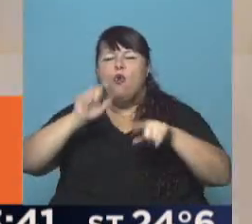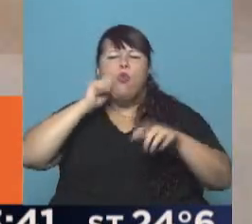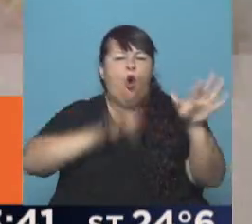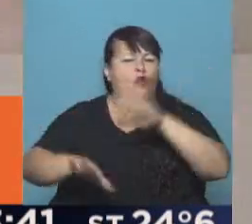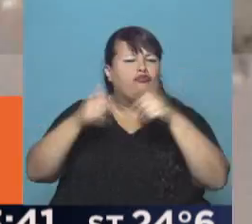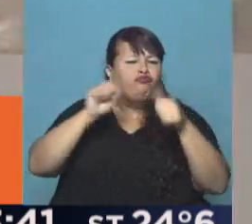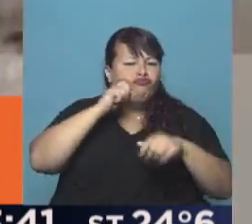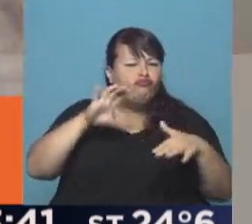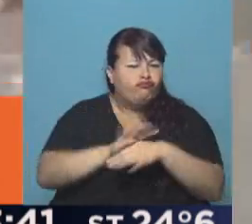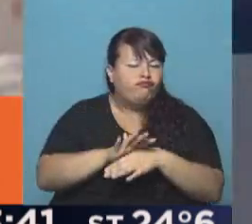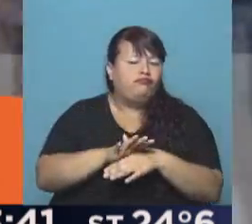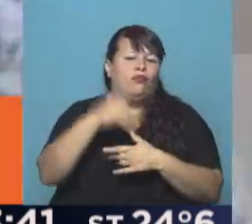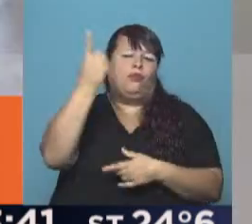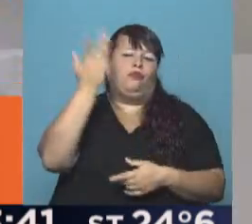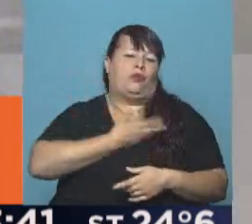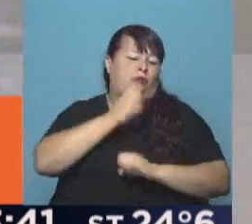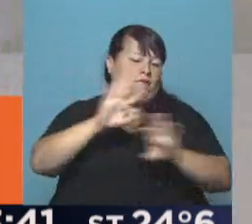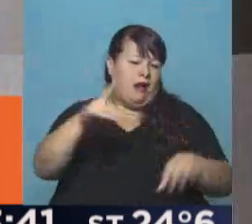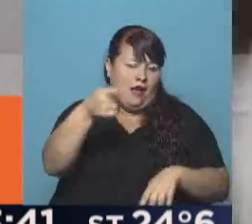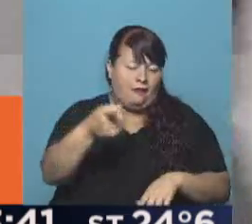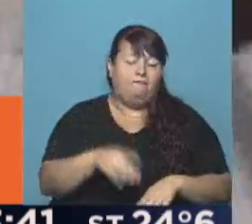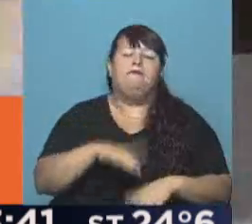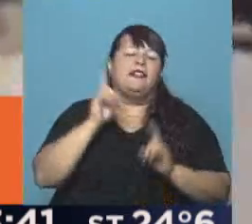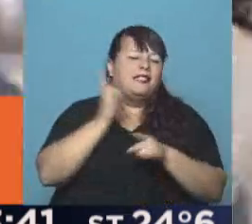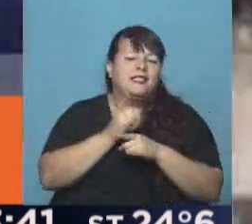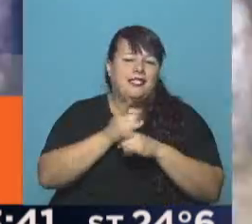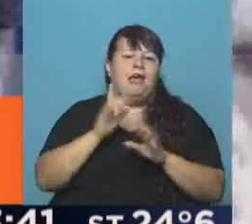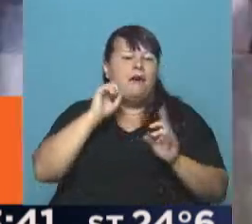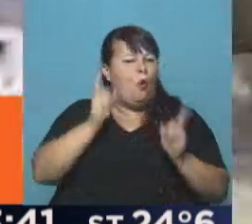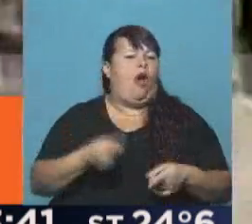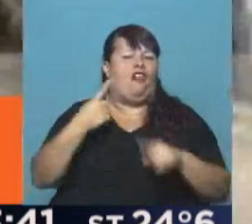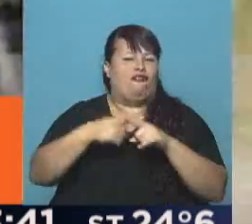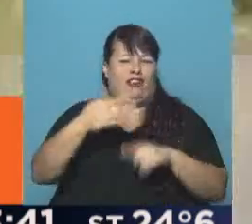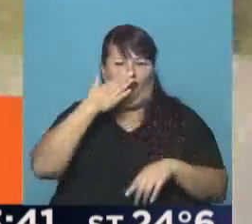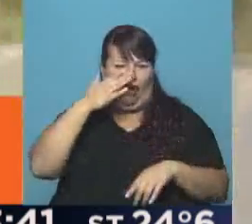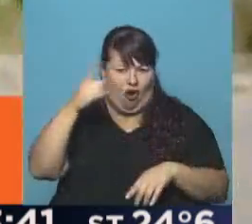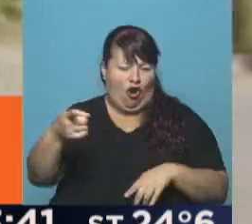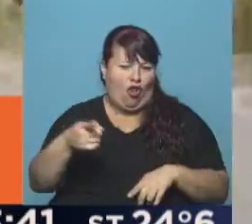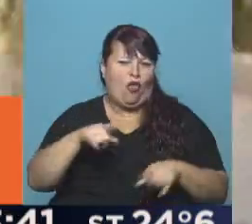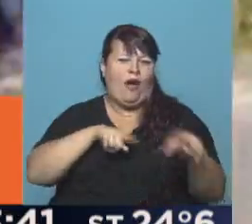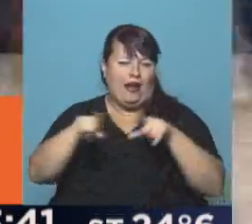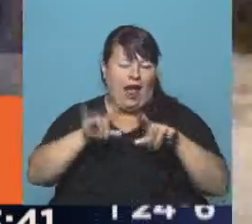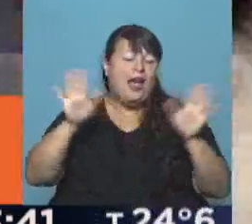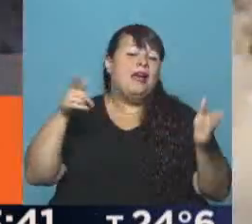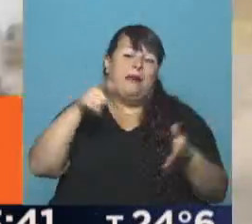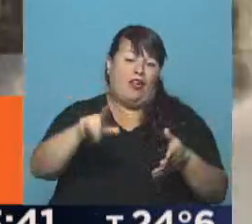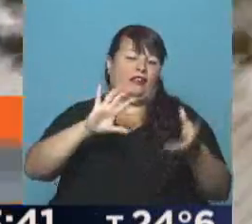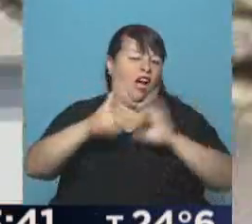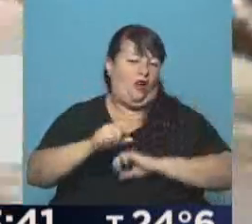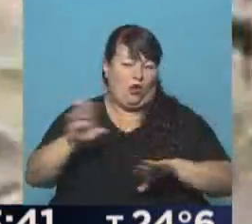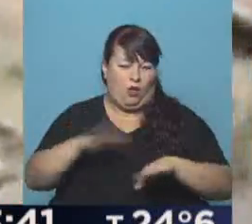bien organizado como sucede habitualmente y nunca deja de ser una verdadera fiesta en la provincia de córdoba el radio pero aquí la mayor